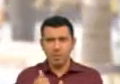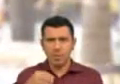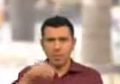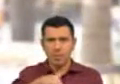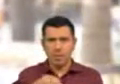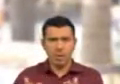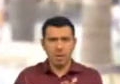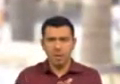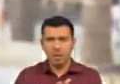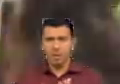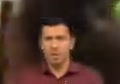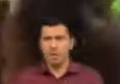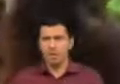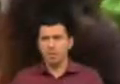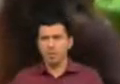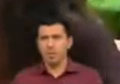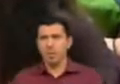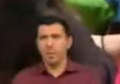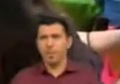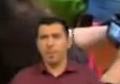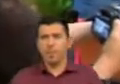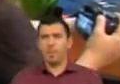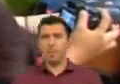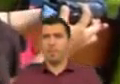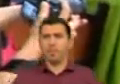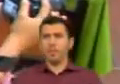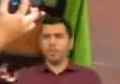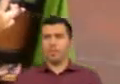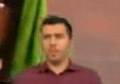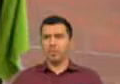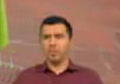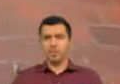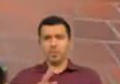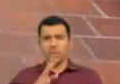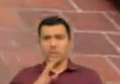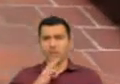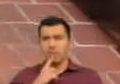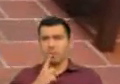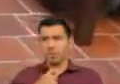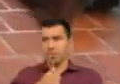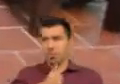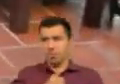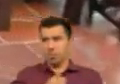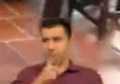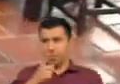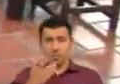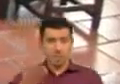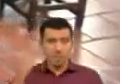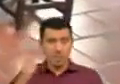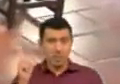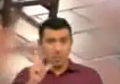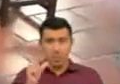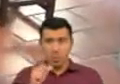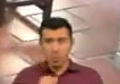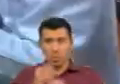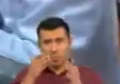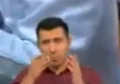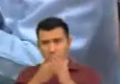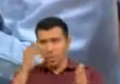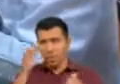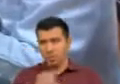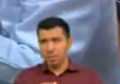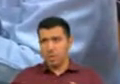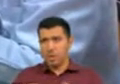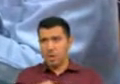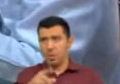académicos las declaraciones dadas por los diferentes funcionarios públicos el pasado lunes en contra de la inclusión de